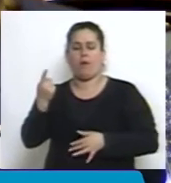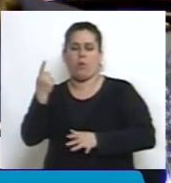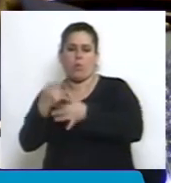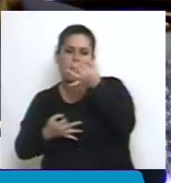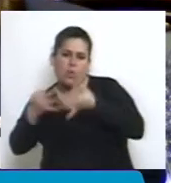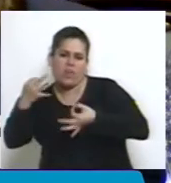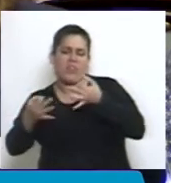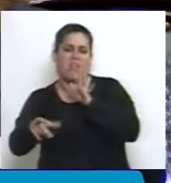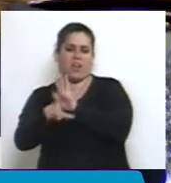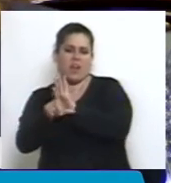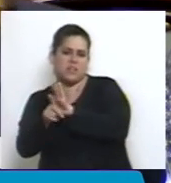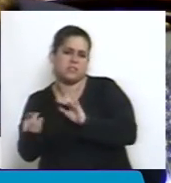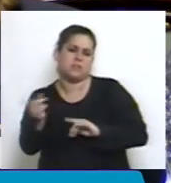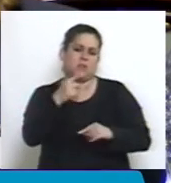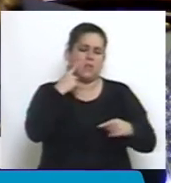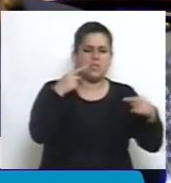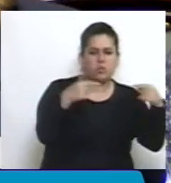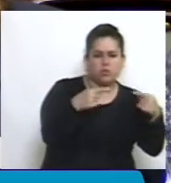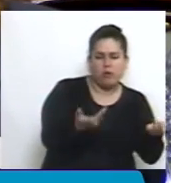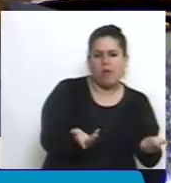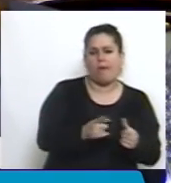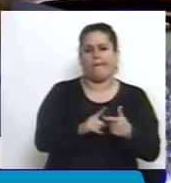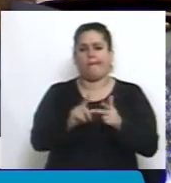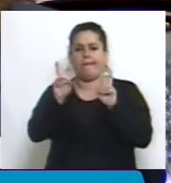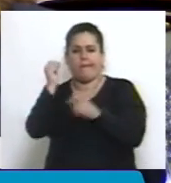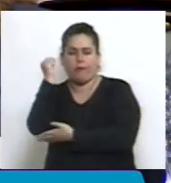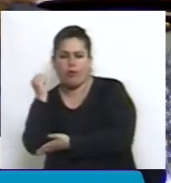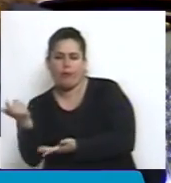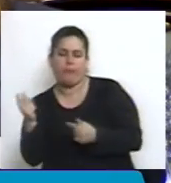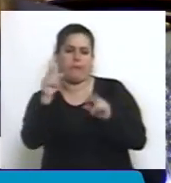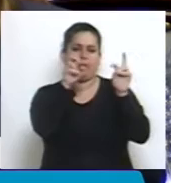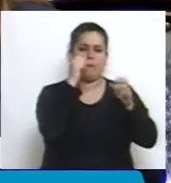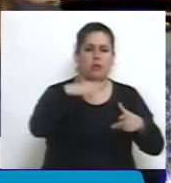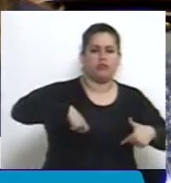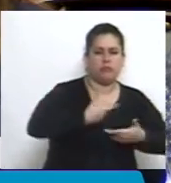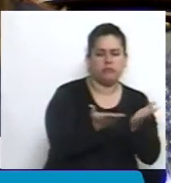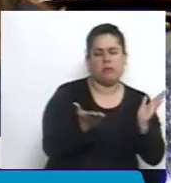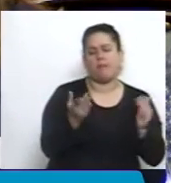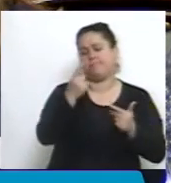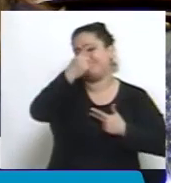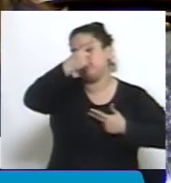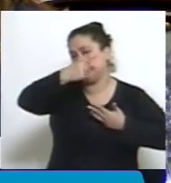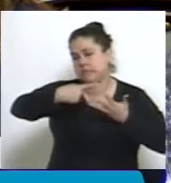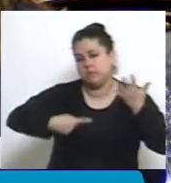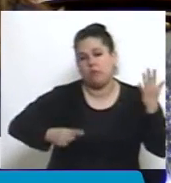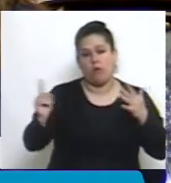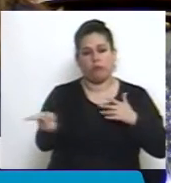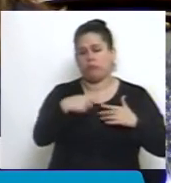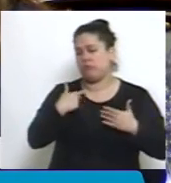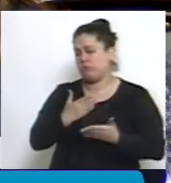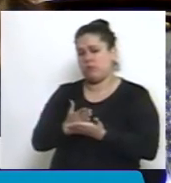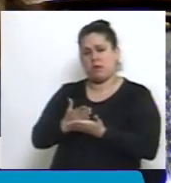jurídicas, institucionales, económicas y sociales, nosotros manifestamos nuestro